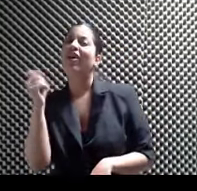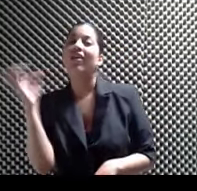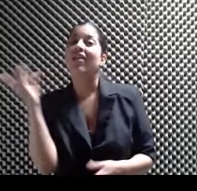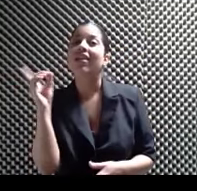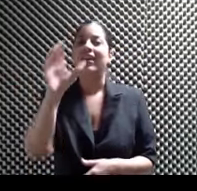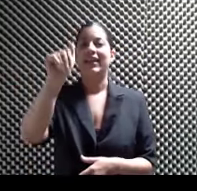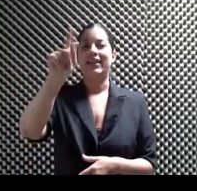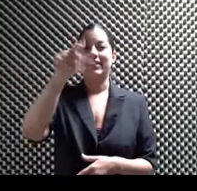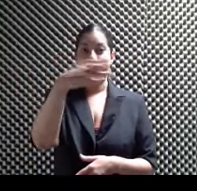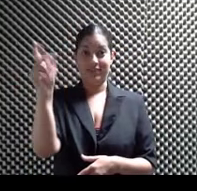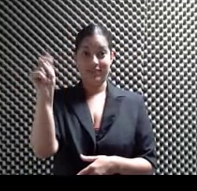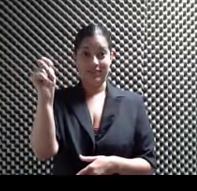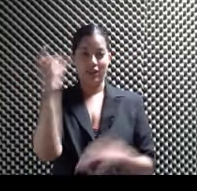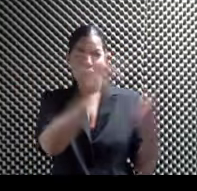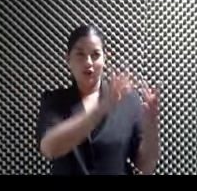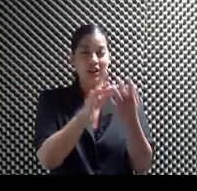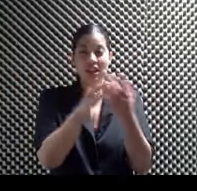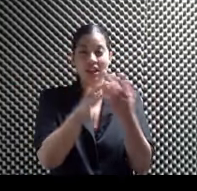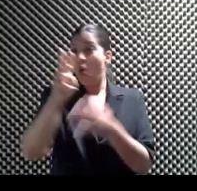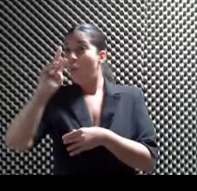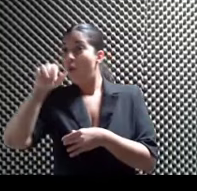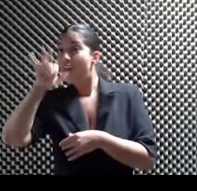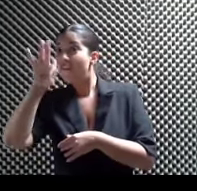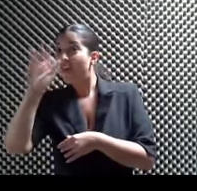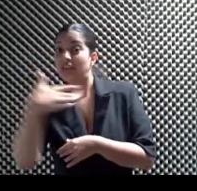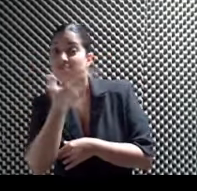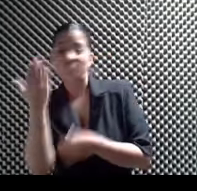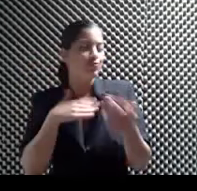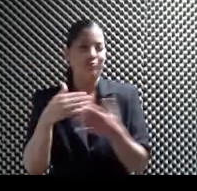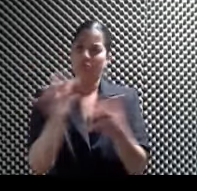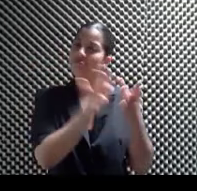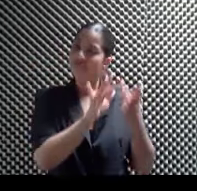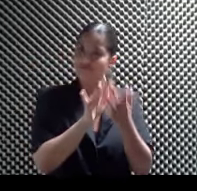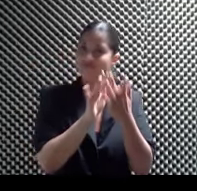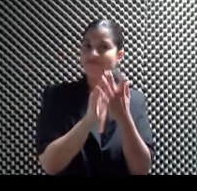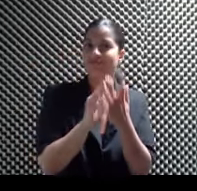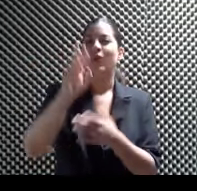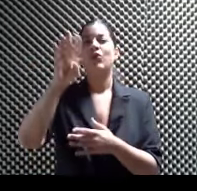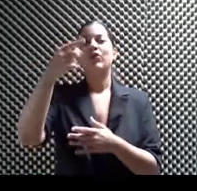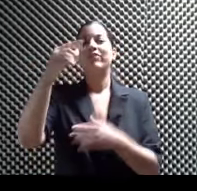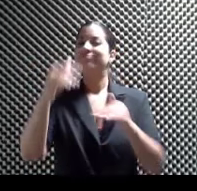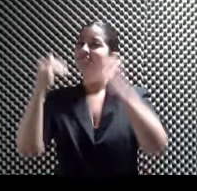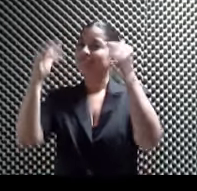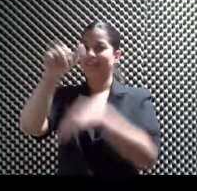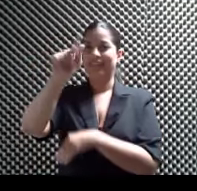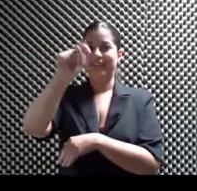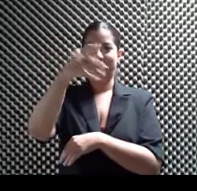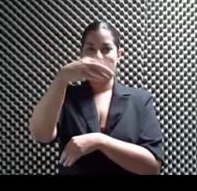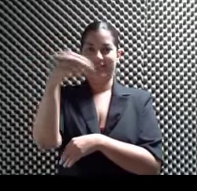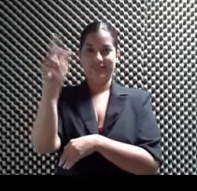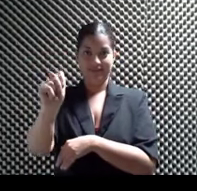Conectarte Donde Quiera Con O Sin Wi-Fi En La Red 4G Más Avanzada AT&T Detalles En La Prensa